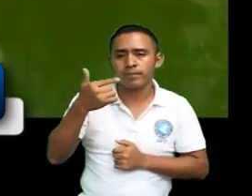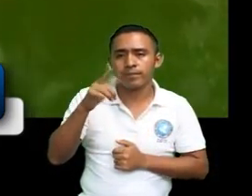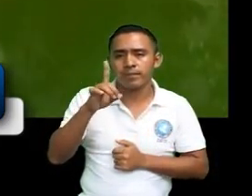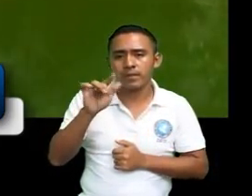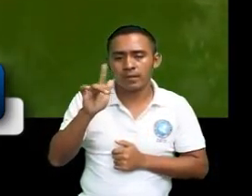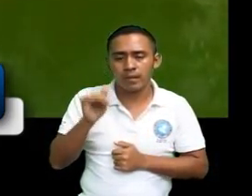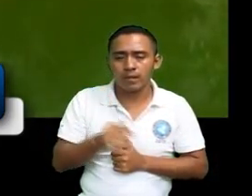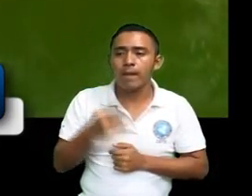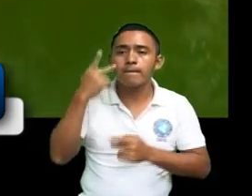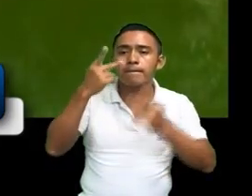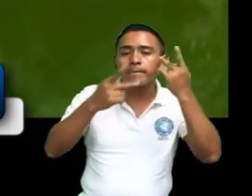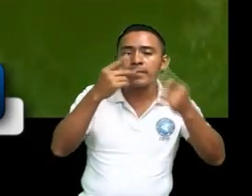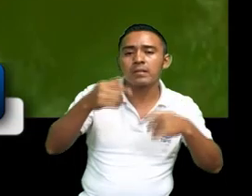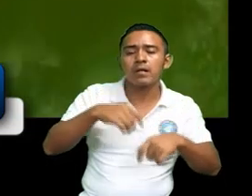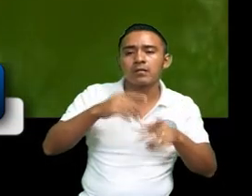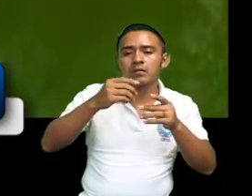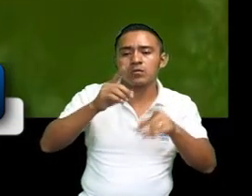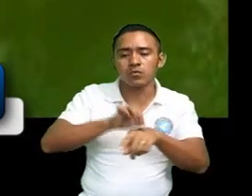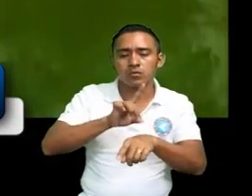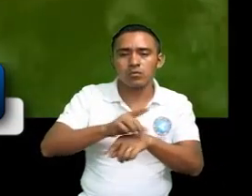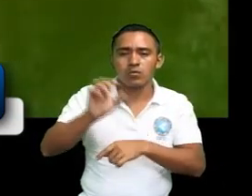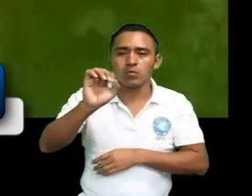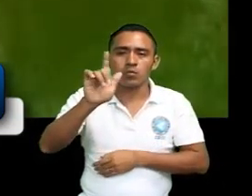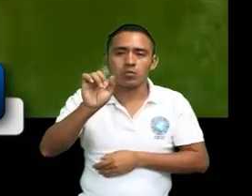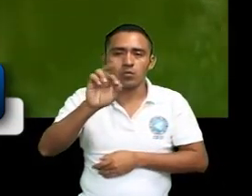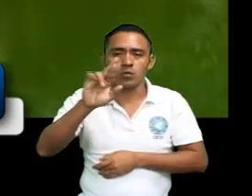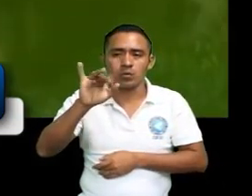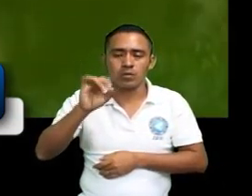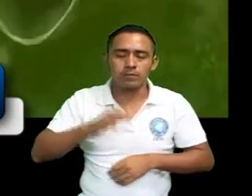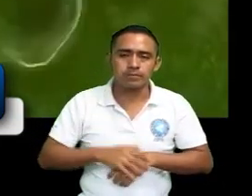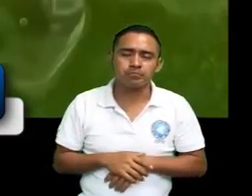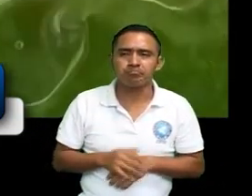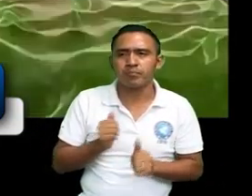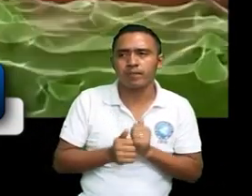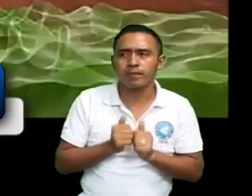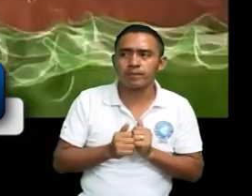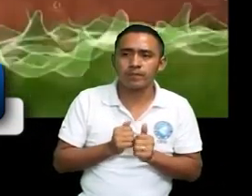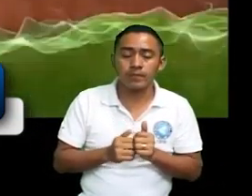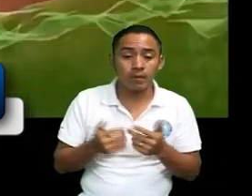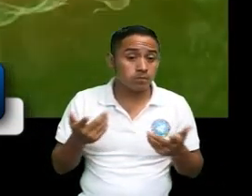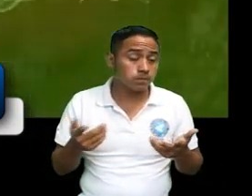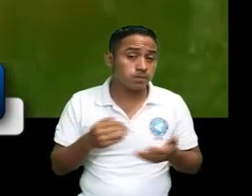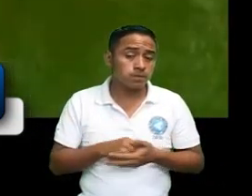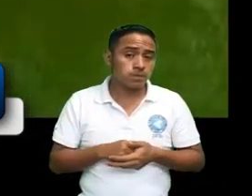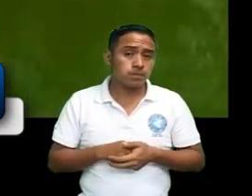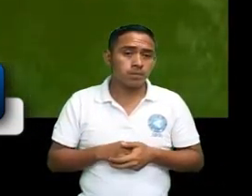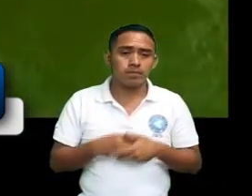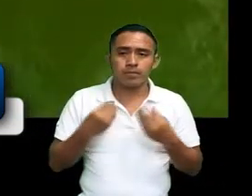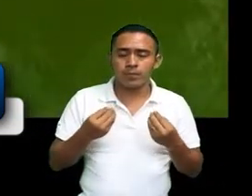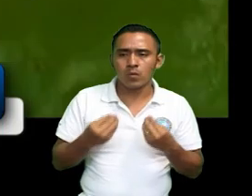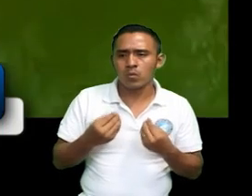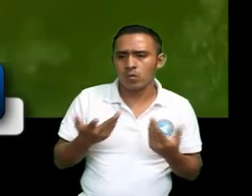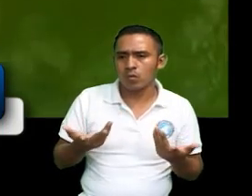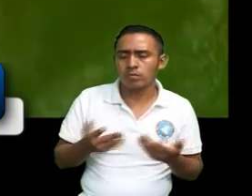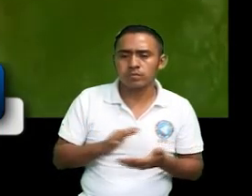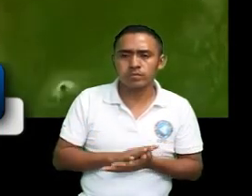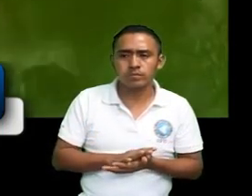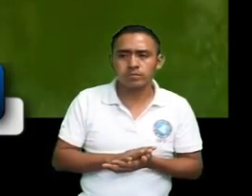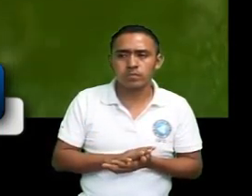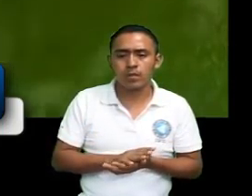otorrino. Pongámosles que tienen un problema de que ya los pacientes llegan a veces con estados